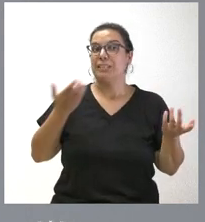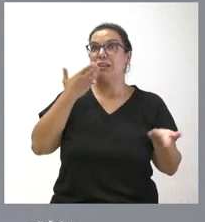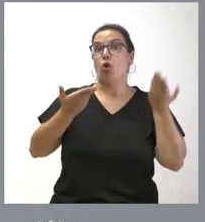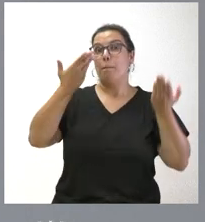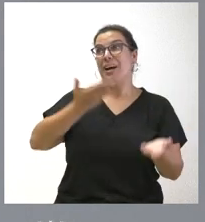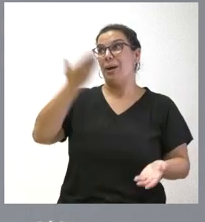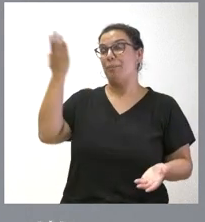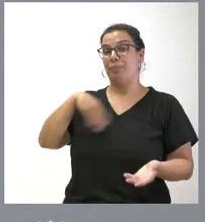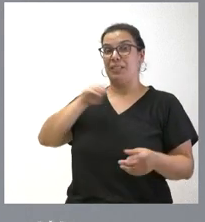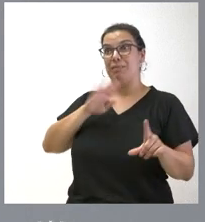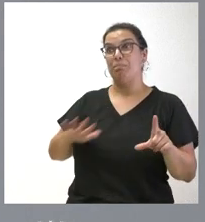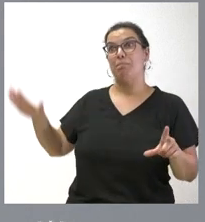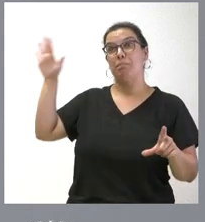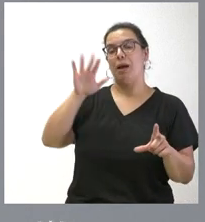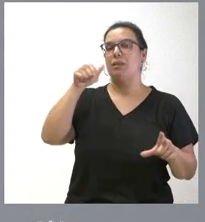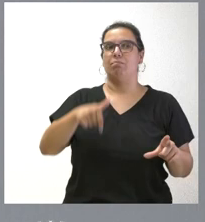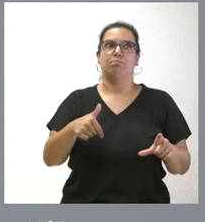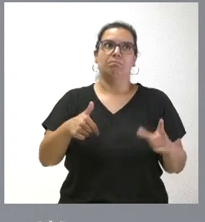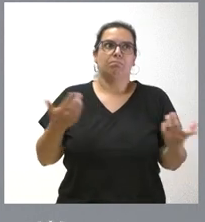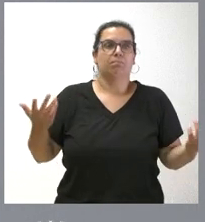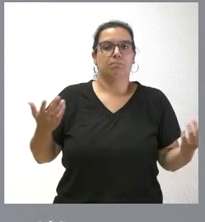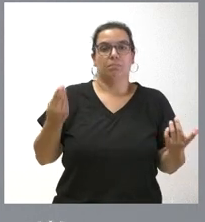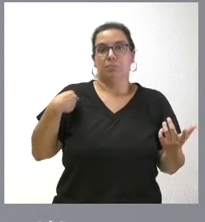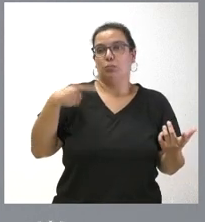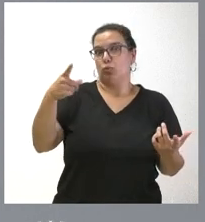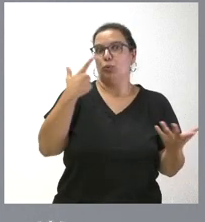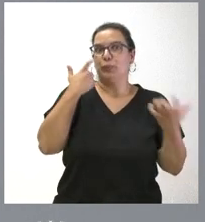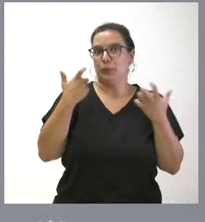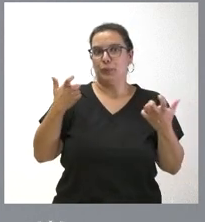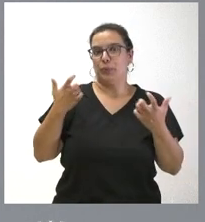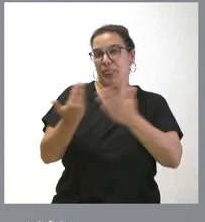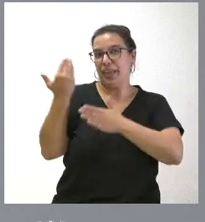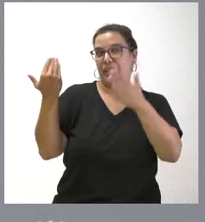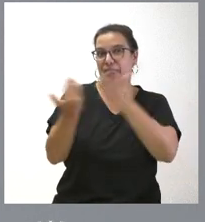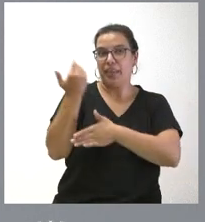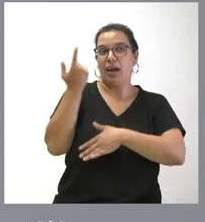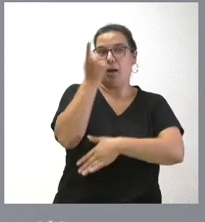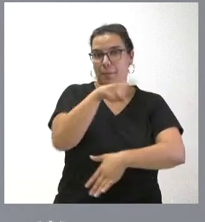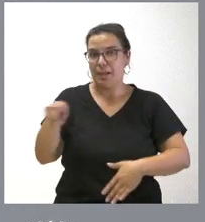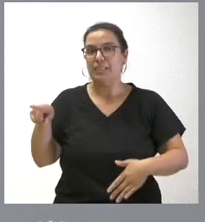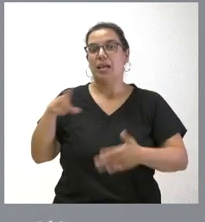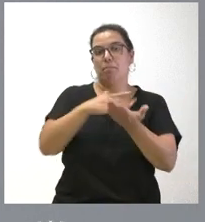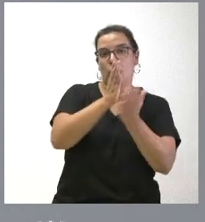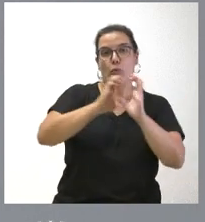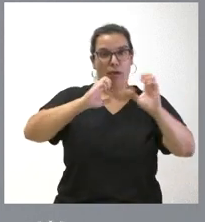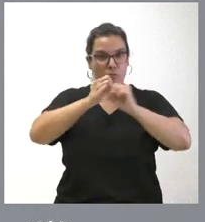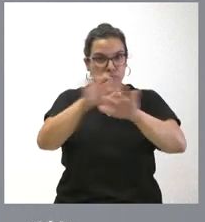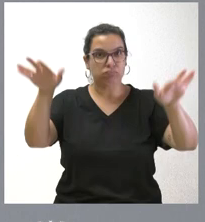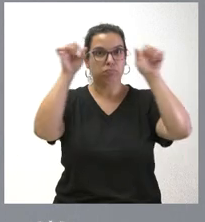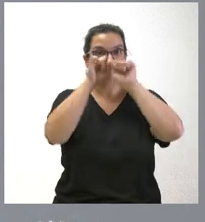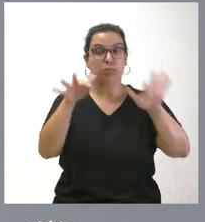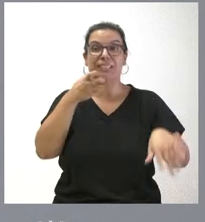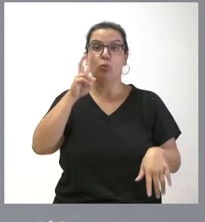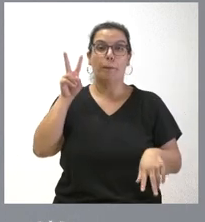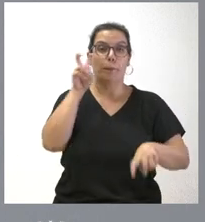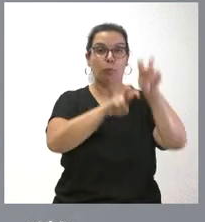con el conjunto de España son los que ustedes han ido reflejando todos estos días y estos meses en los medios de comunicación y que se